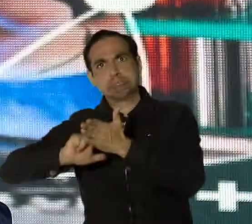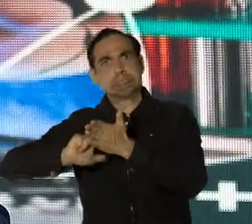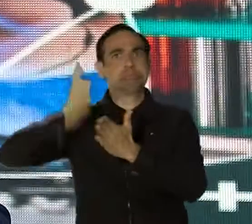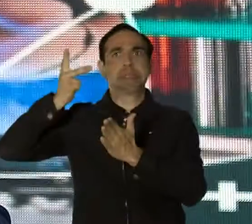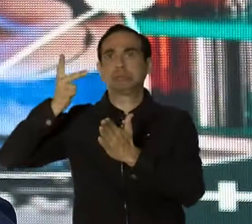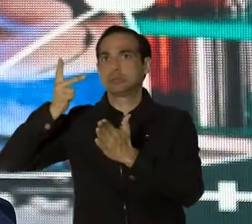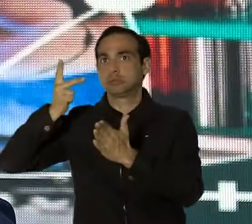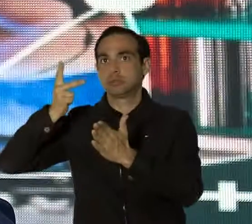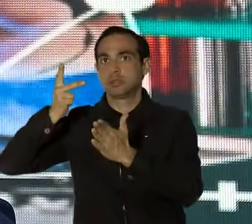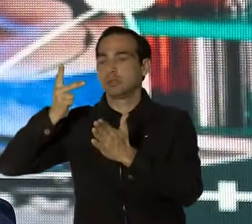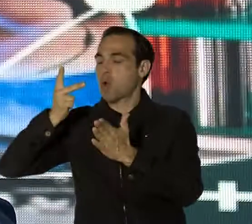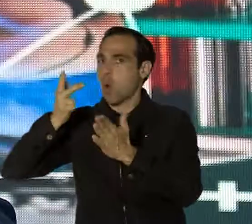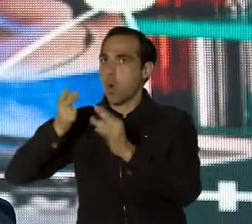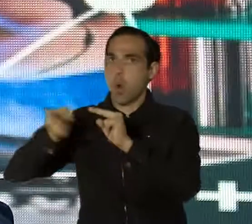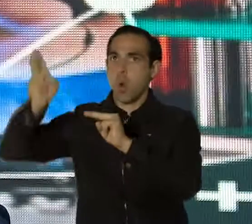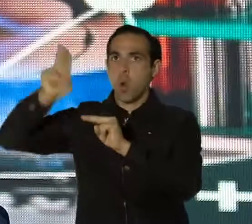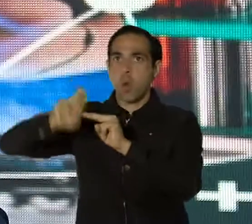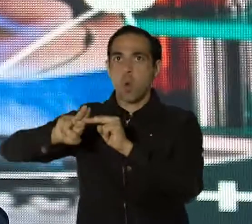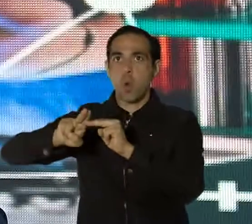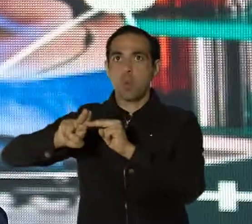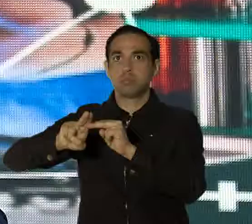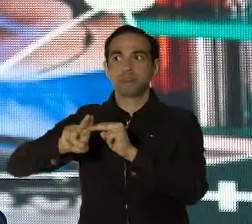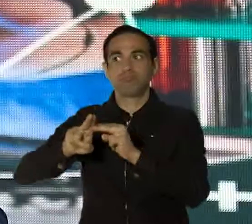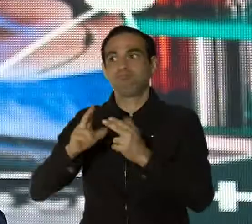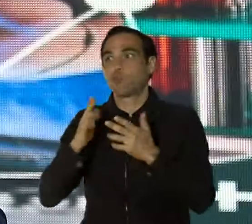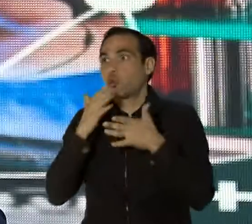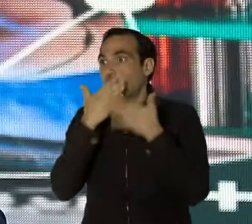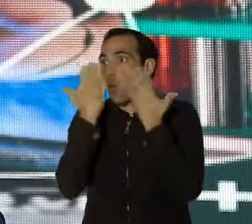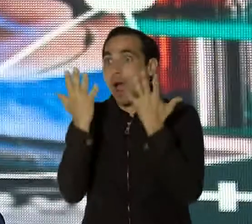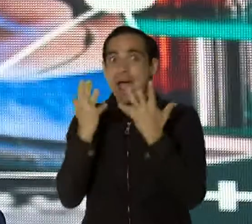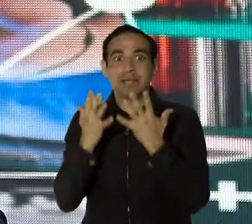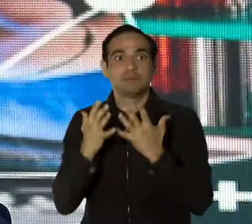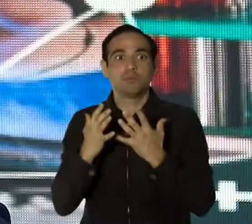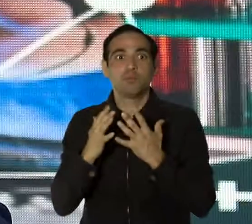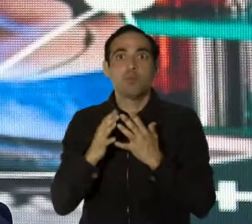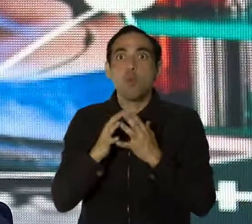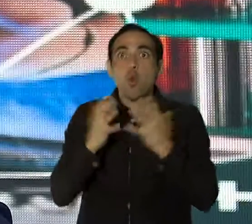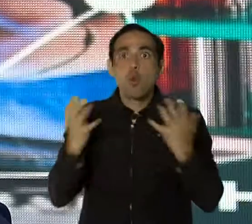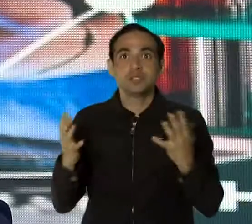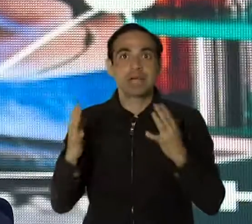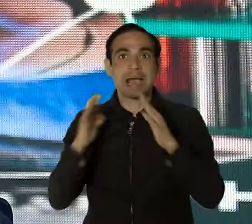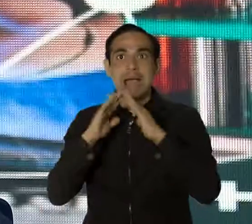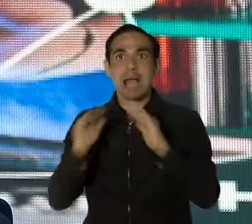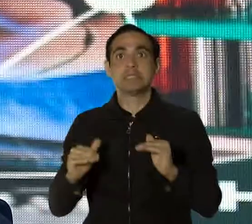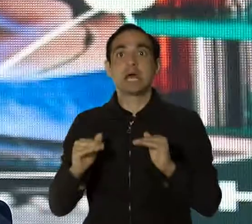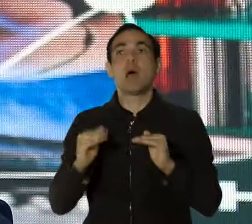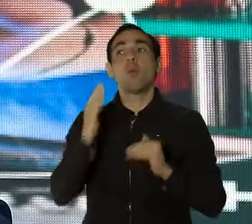y realmente es que no hay inventario. Muchas personas han comprado las propiedades para alquilarlas.